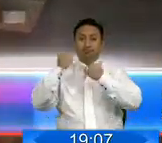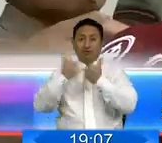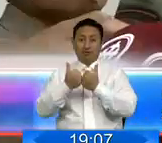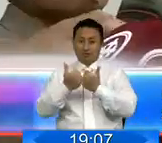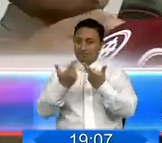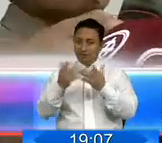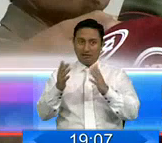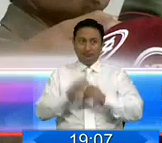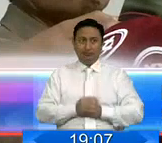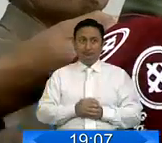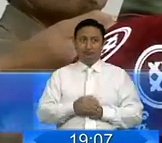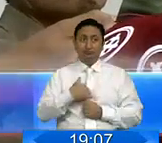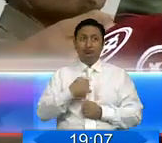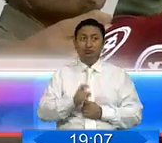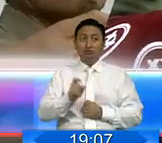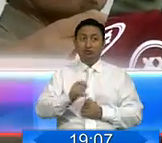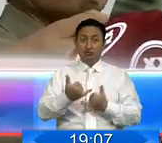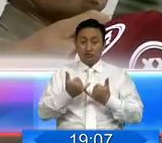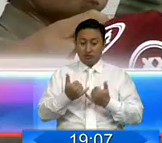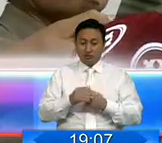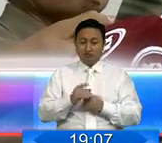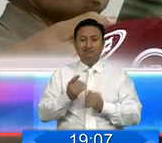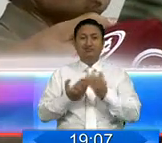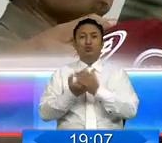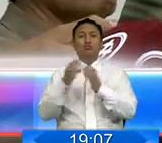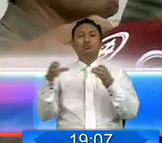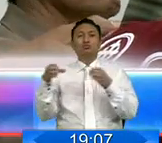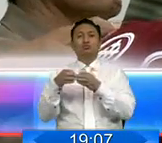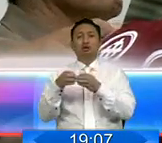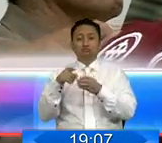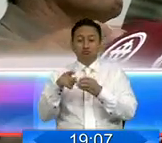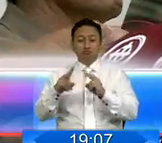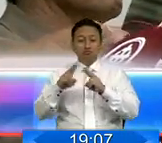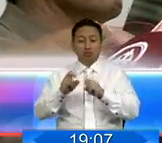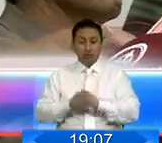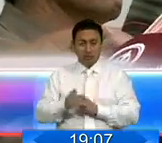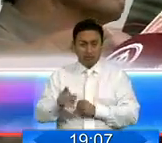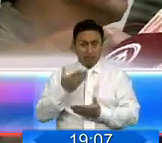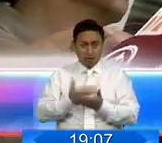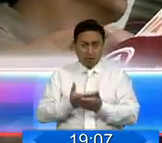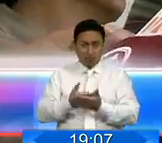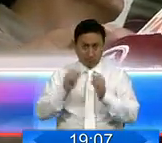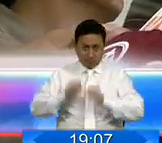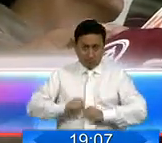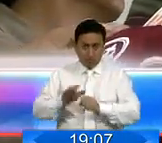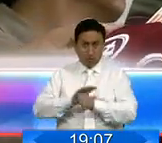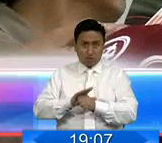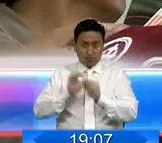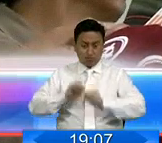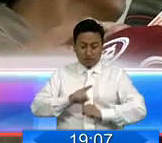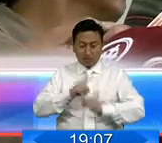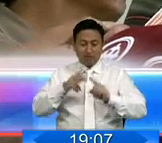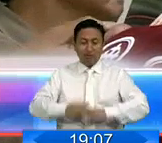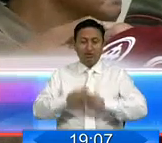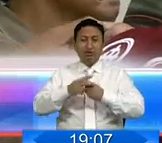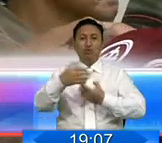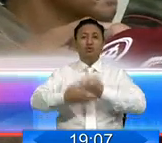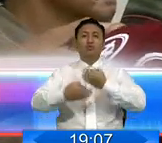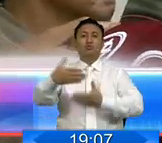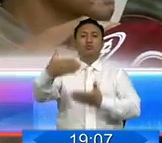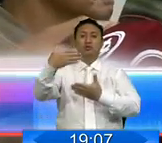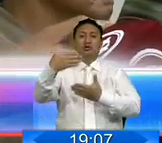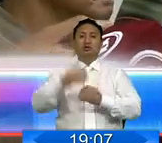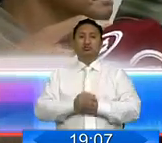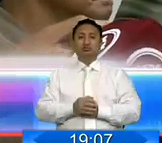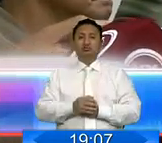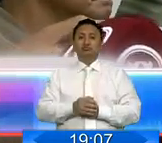tomar. Se requiere hacer una comisión que investigue si es que existen los elementos necesarios para iniciar el juicio político